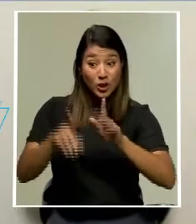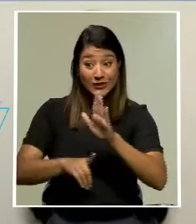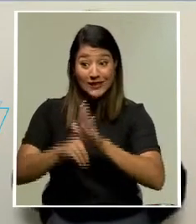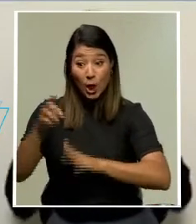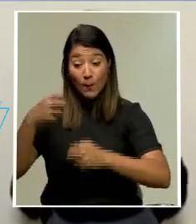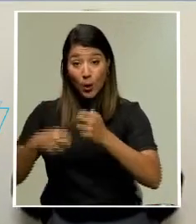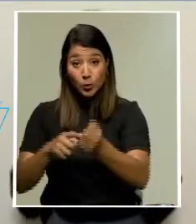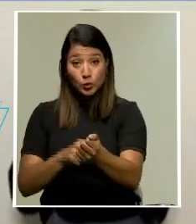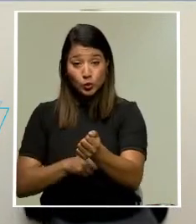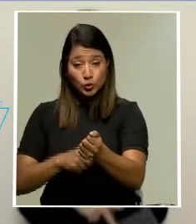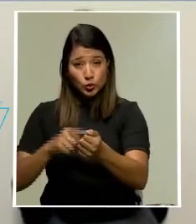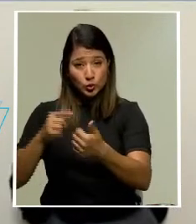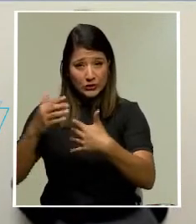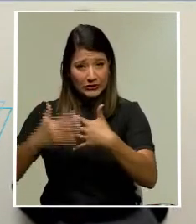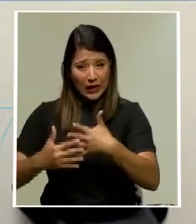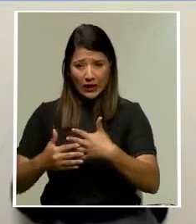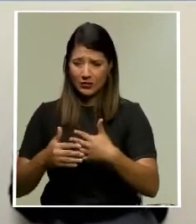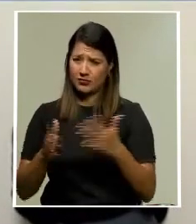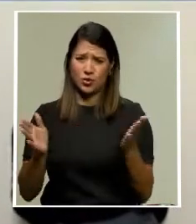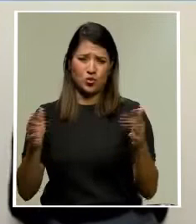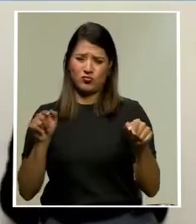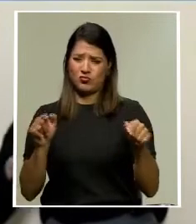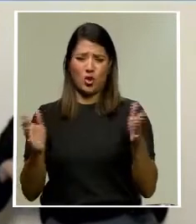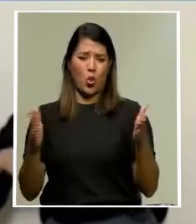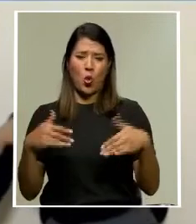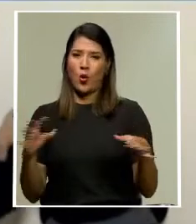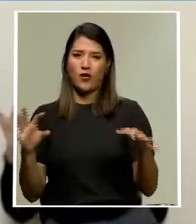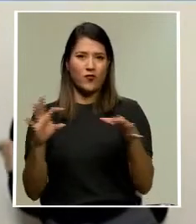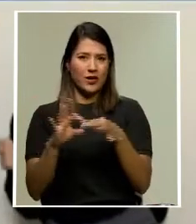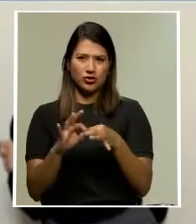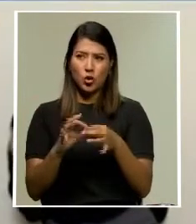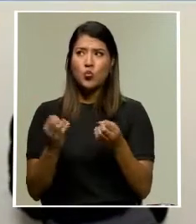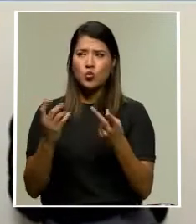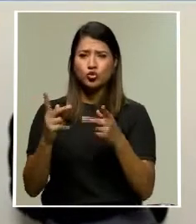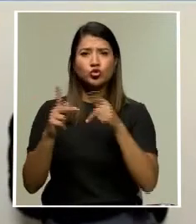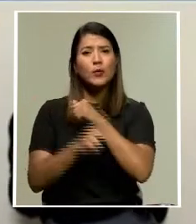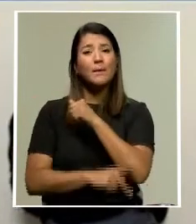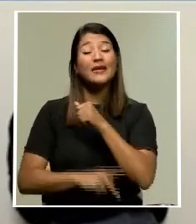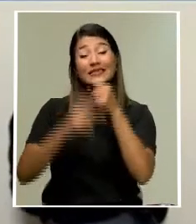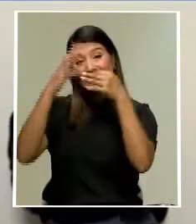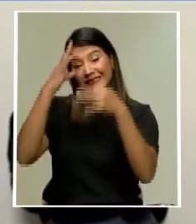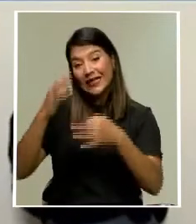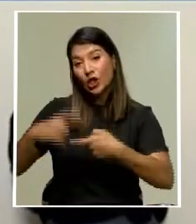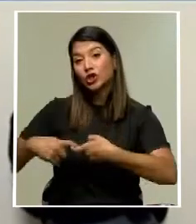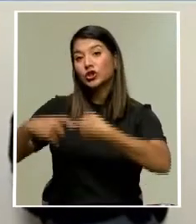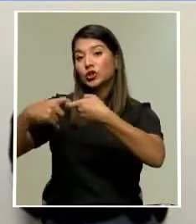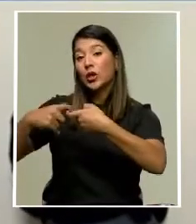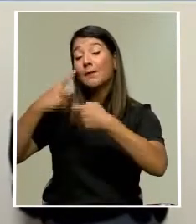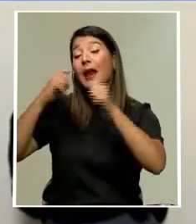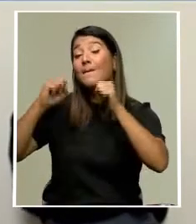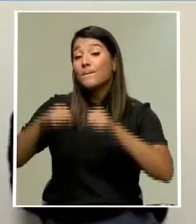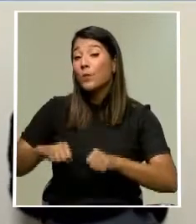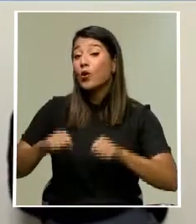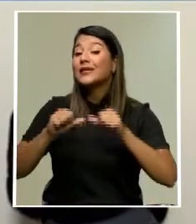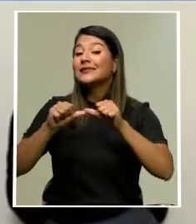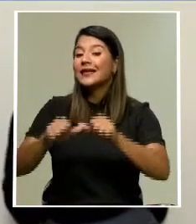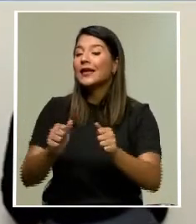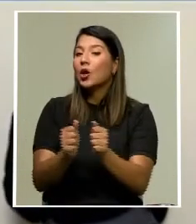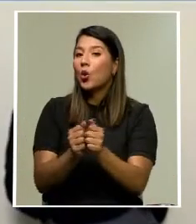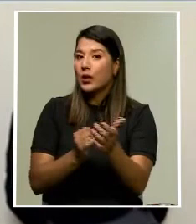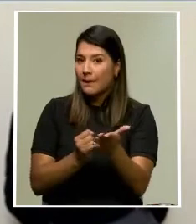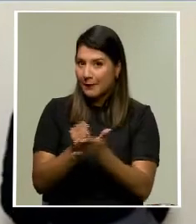decidido suspender, a poner en pausa esta vacunación con la vacuna de AstraZeneca para avanzar con las investigaciones